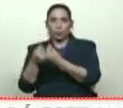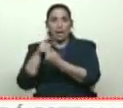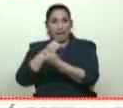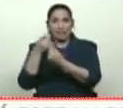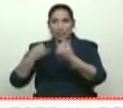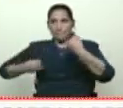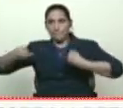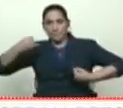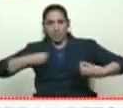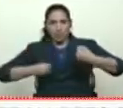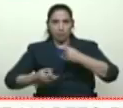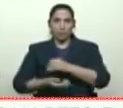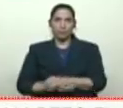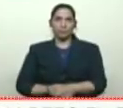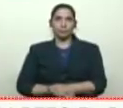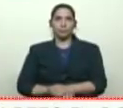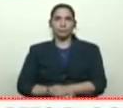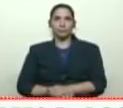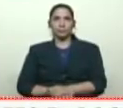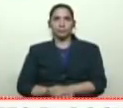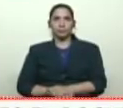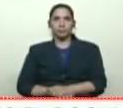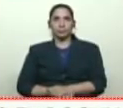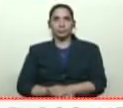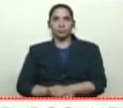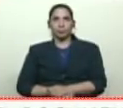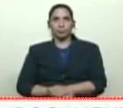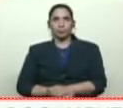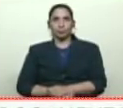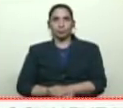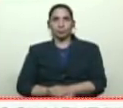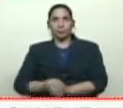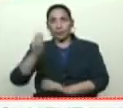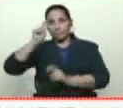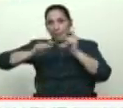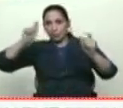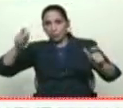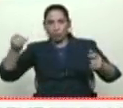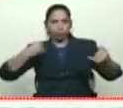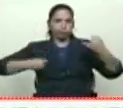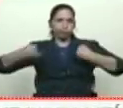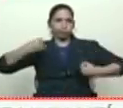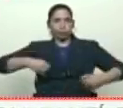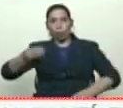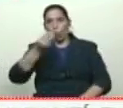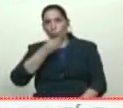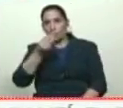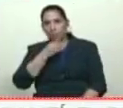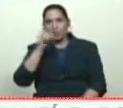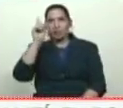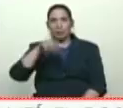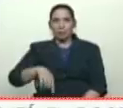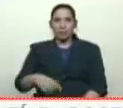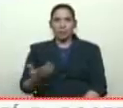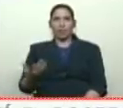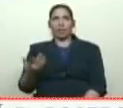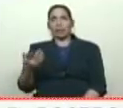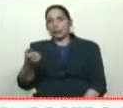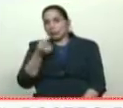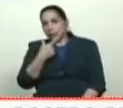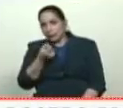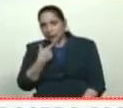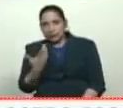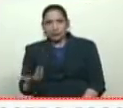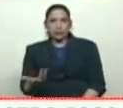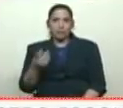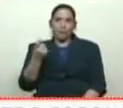víctimas son las personas que están afectadas por los alimentos, están afectadas por los medicamentos,